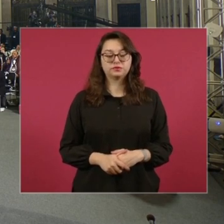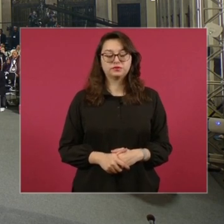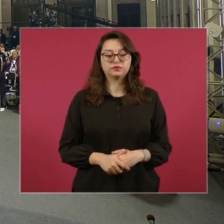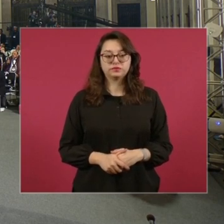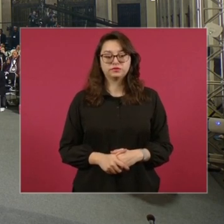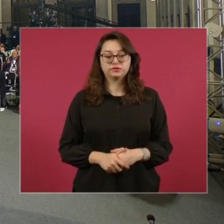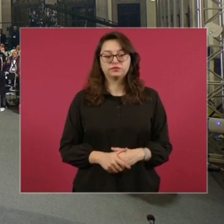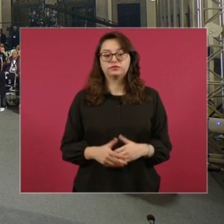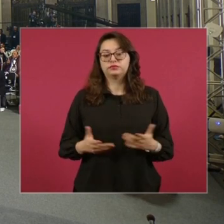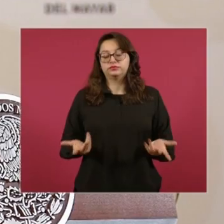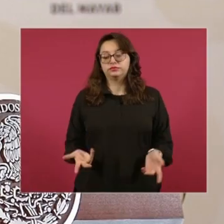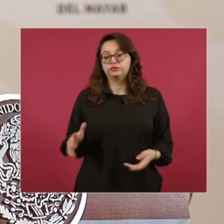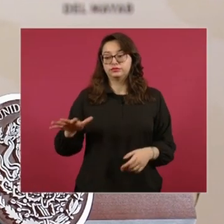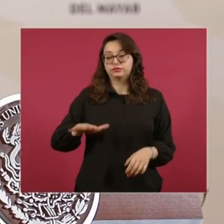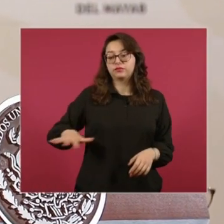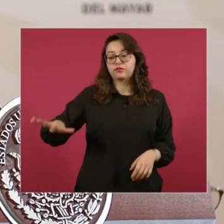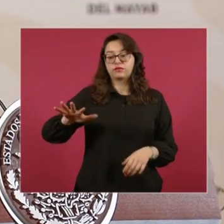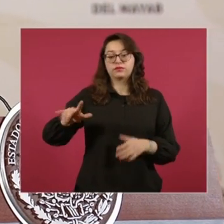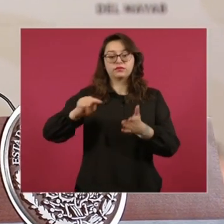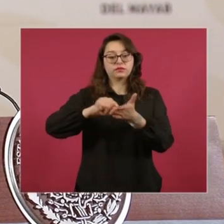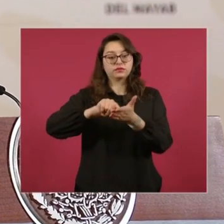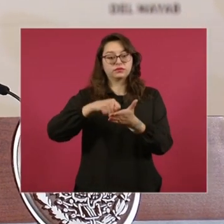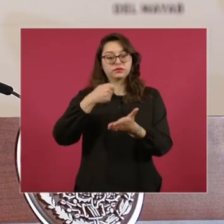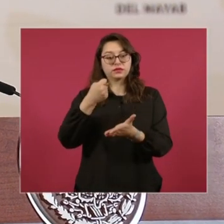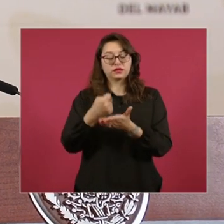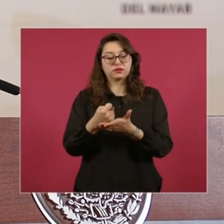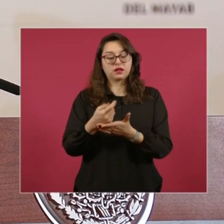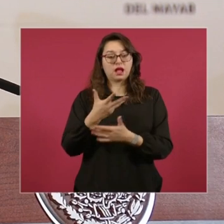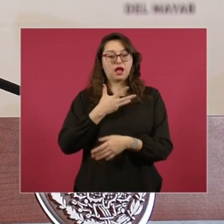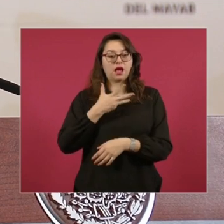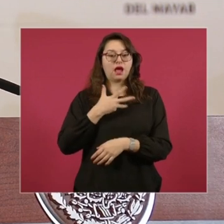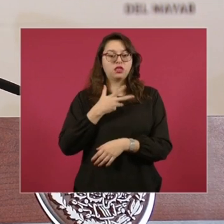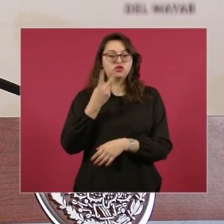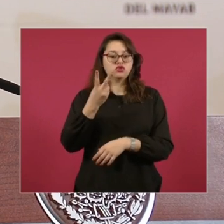combinan las dos actividades de la industria